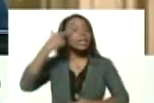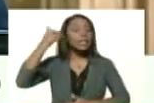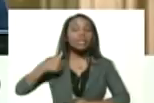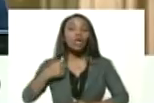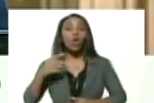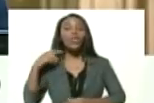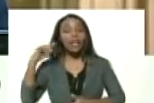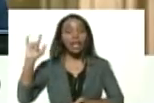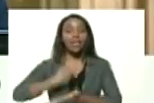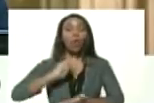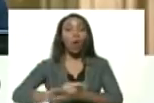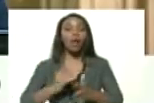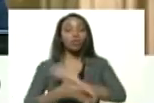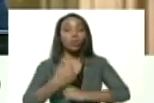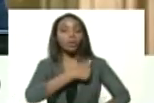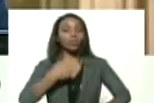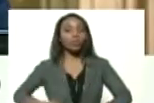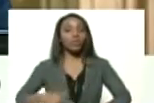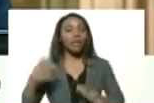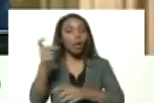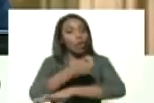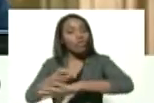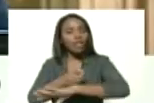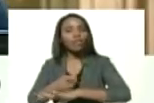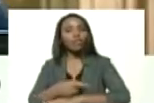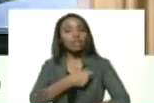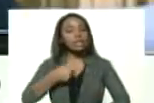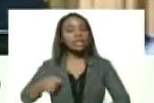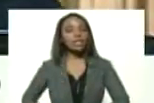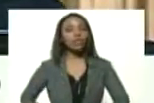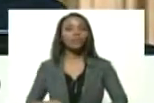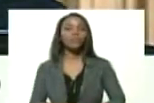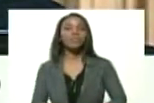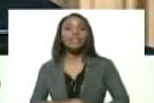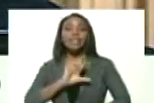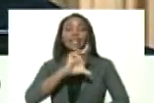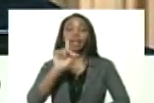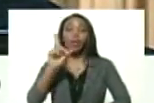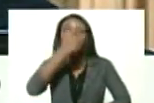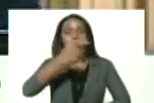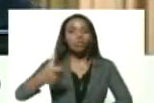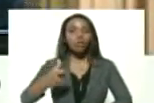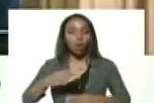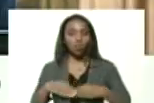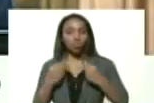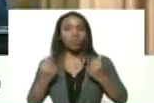por los institutos científicos y el gobierno chino 31 recuperado